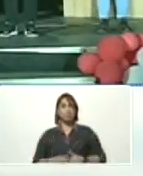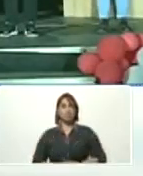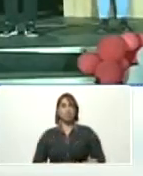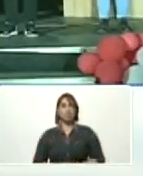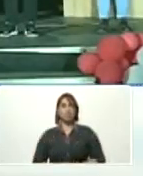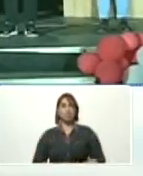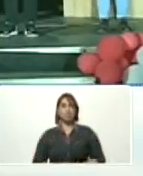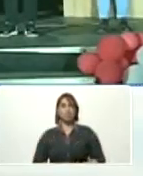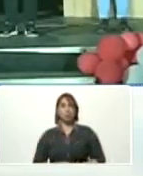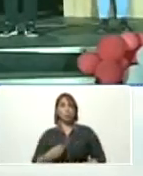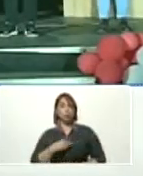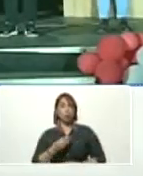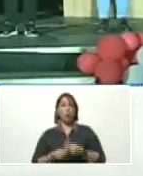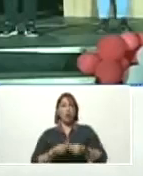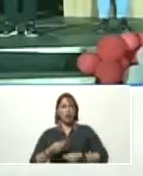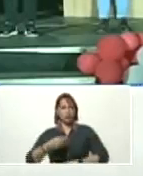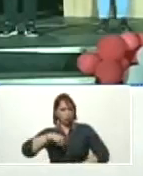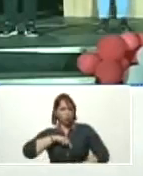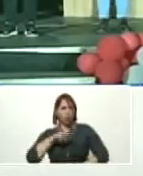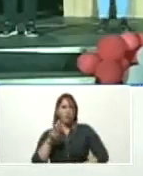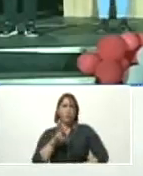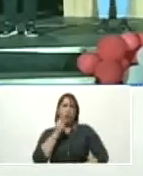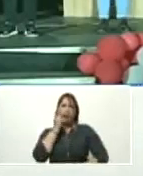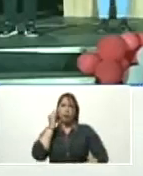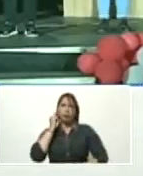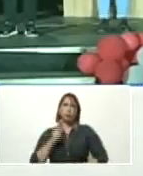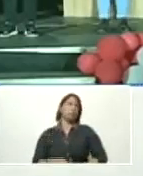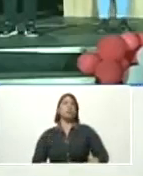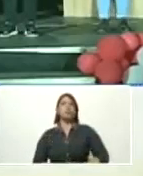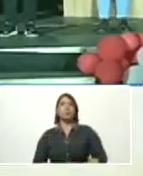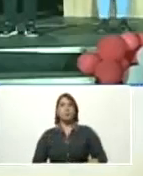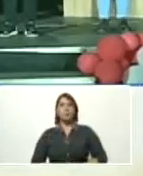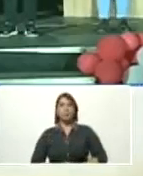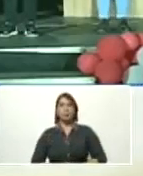Lo hemos hecho nosotros los venezolanos y las venezolanas.